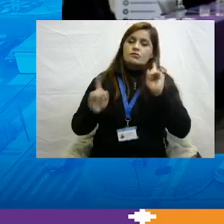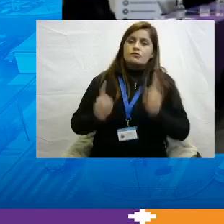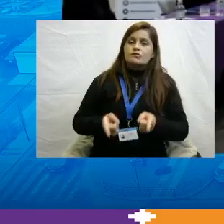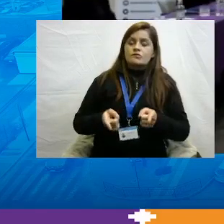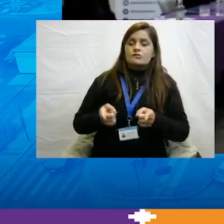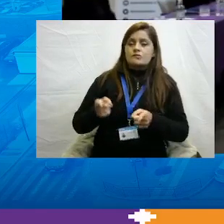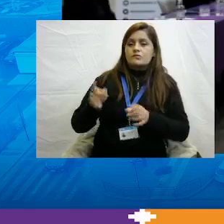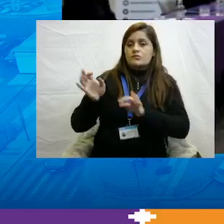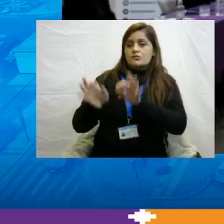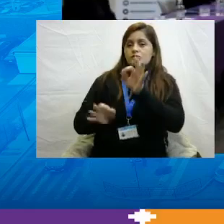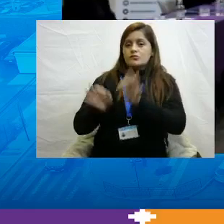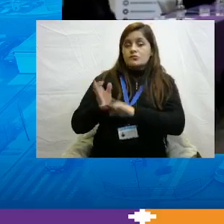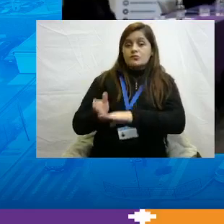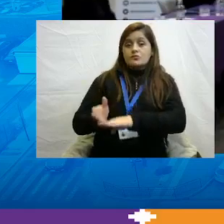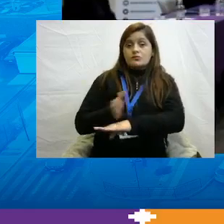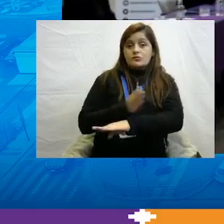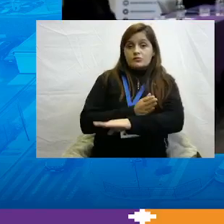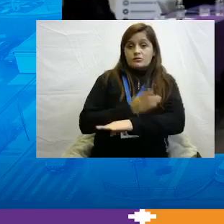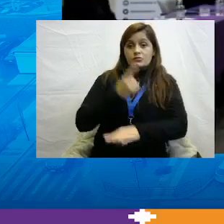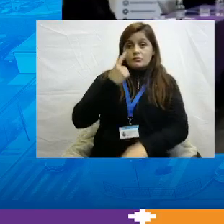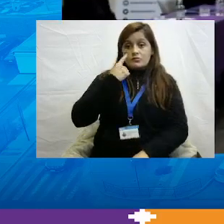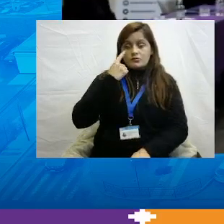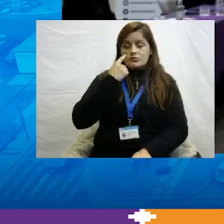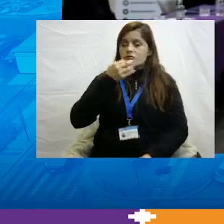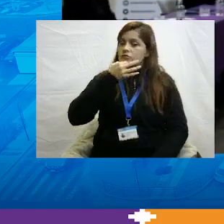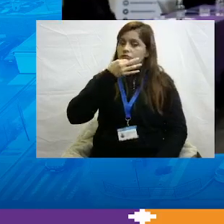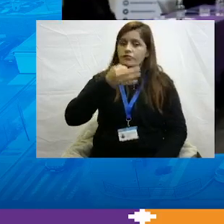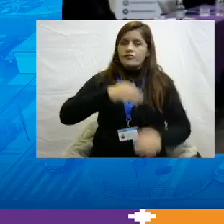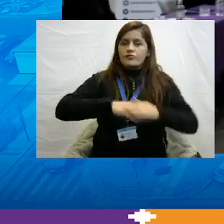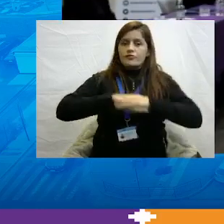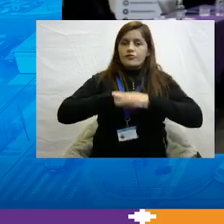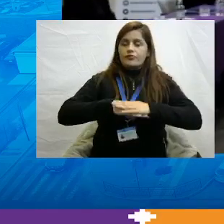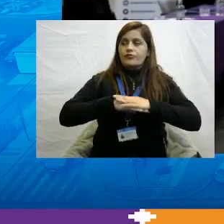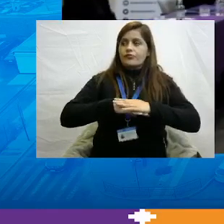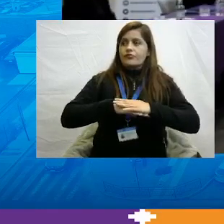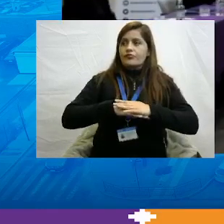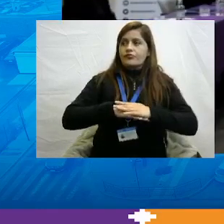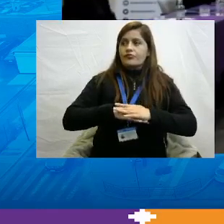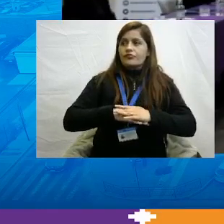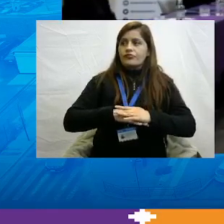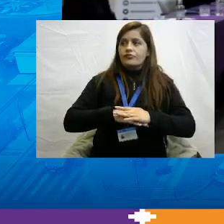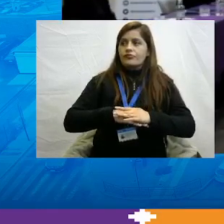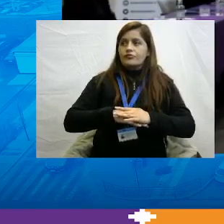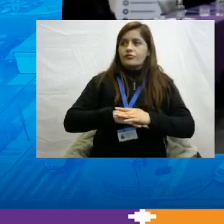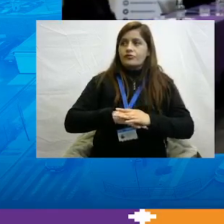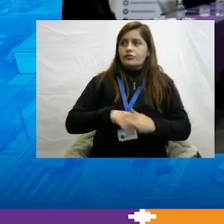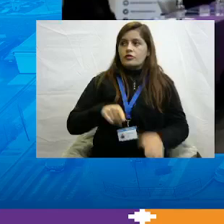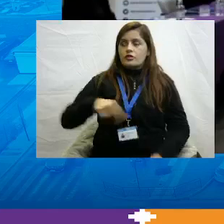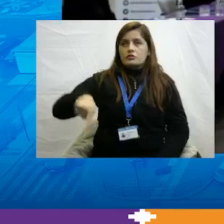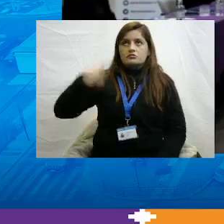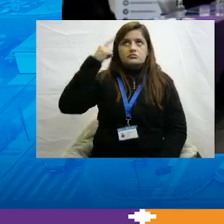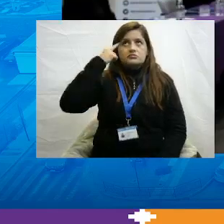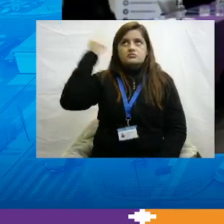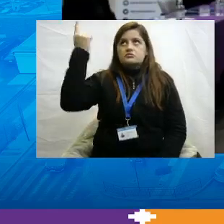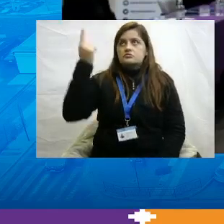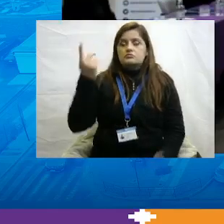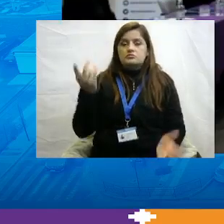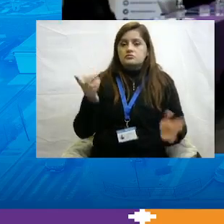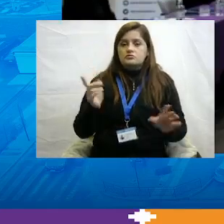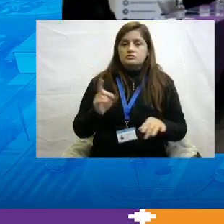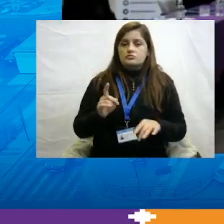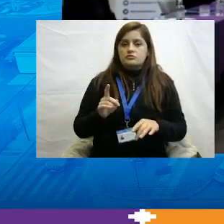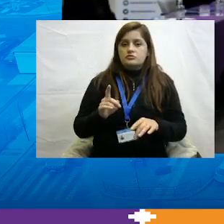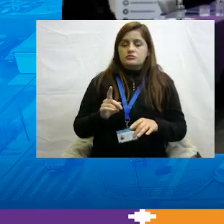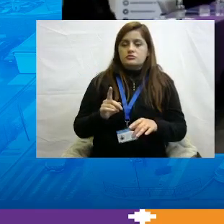el tribunal, antes de conocer los hechos, fija una base que calcula en el momento que respecto